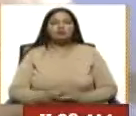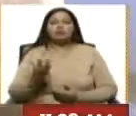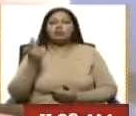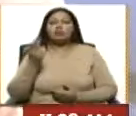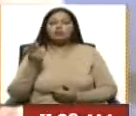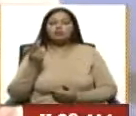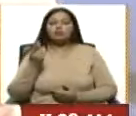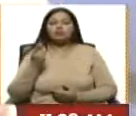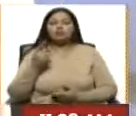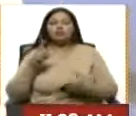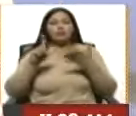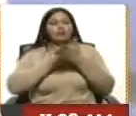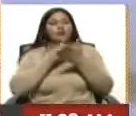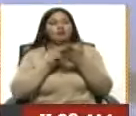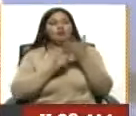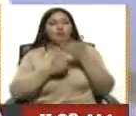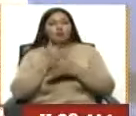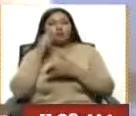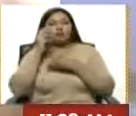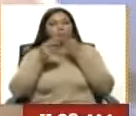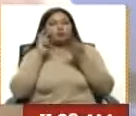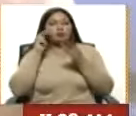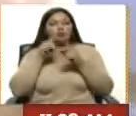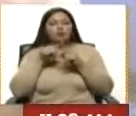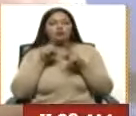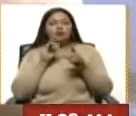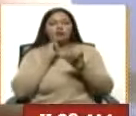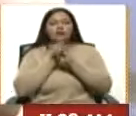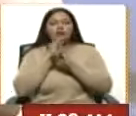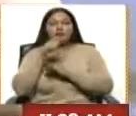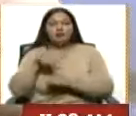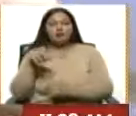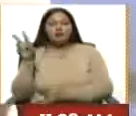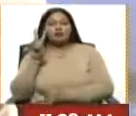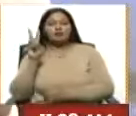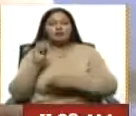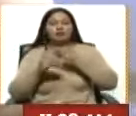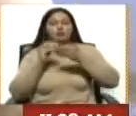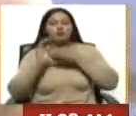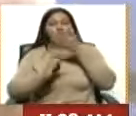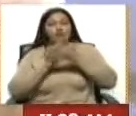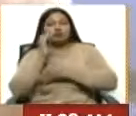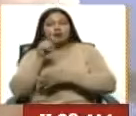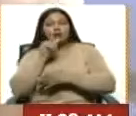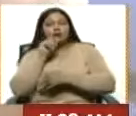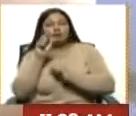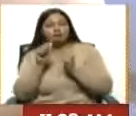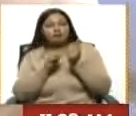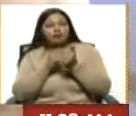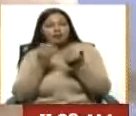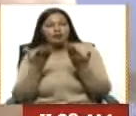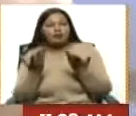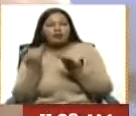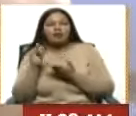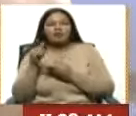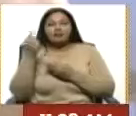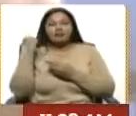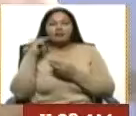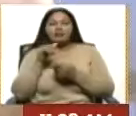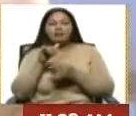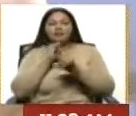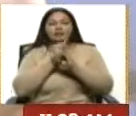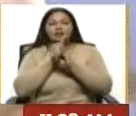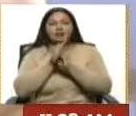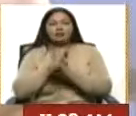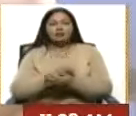libro es más bien cómo llega el mundo del Internet a Venezuela, cómo funciona, quiénes están detrás, qué hay detrás del mundo del Internet, y por